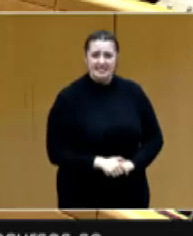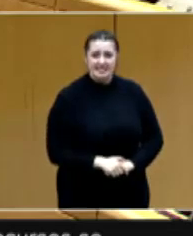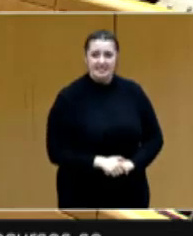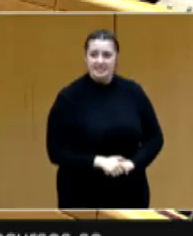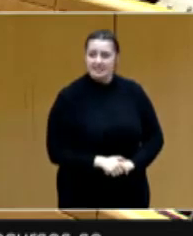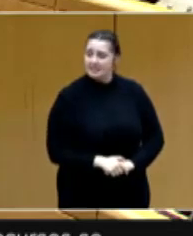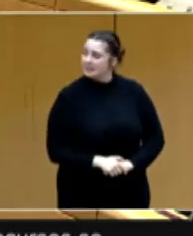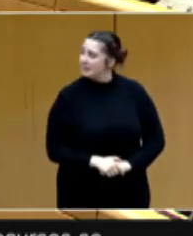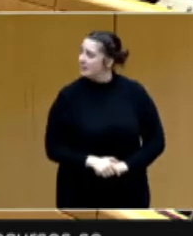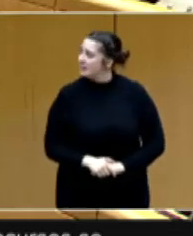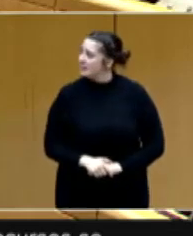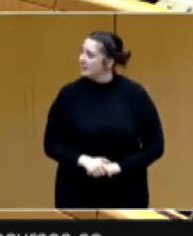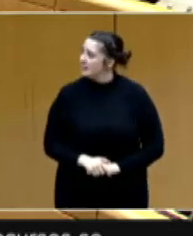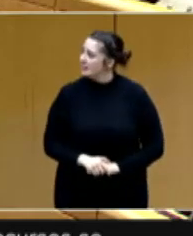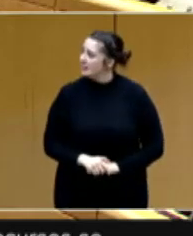efectivamente